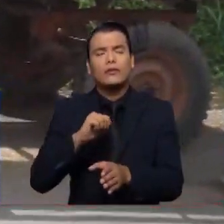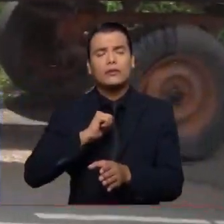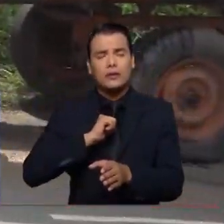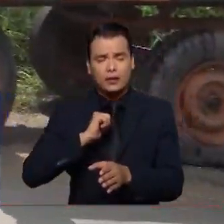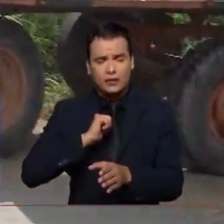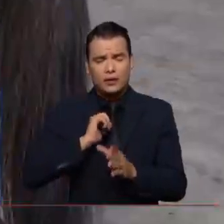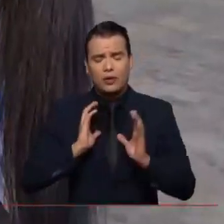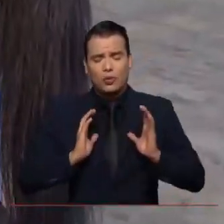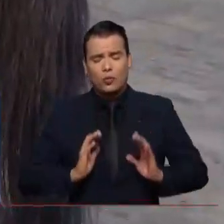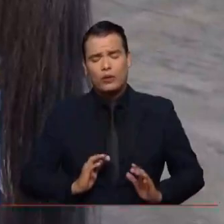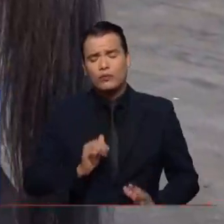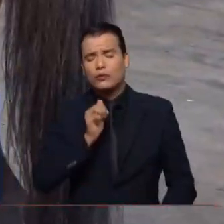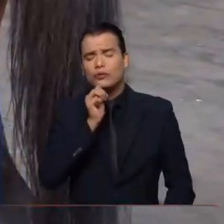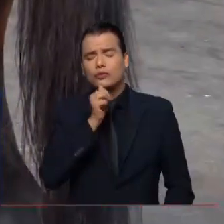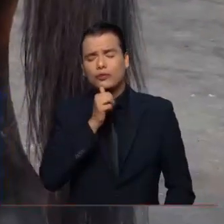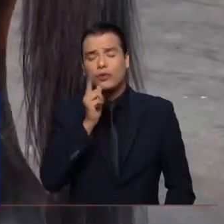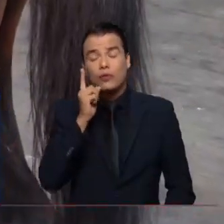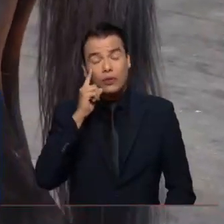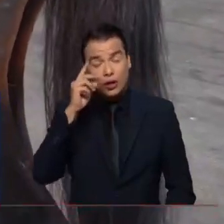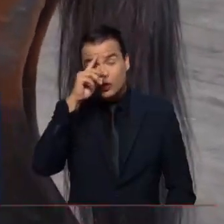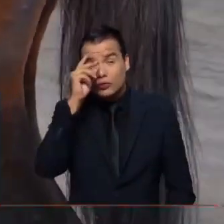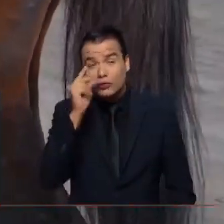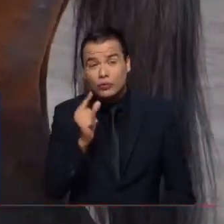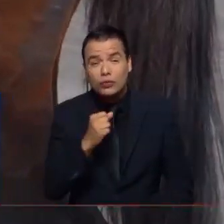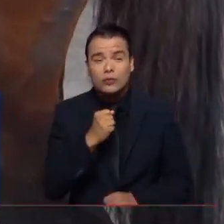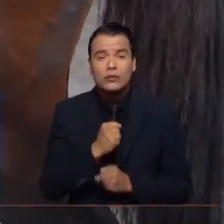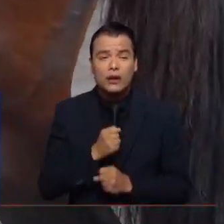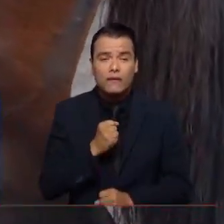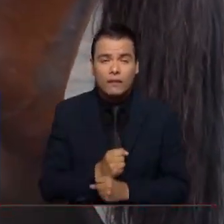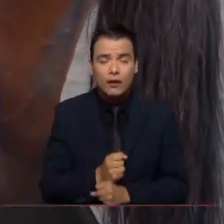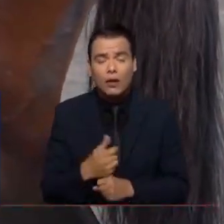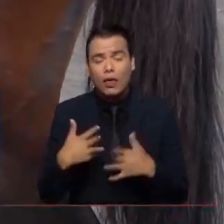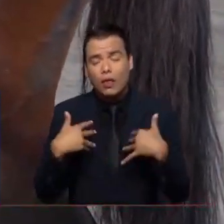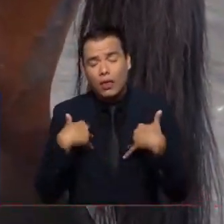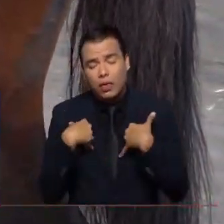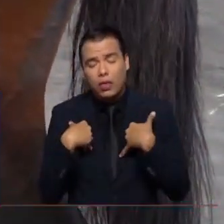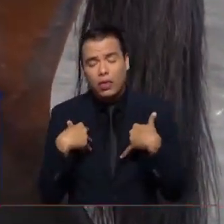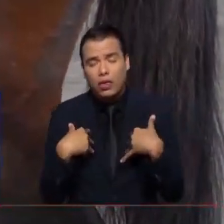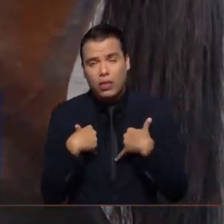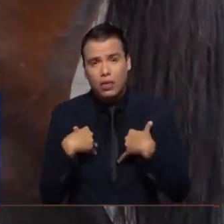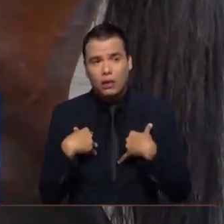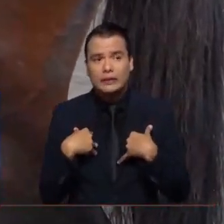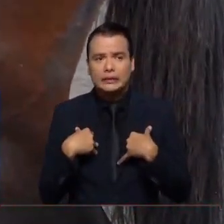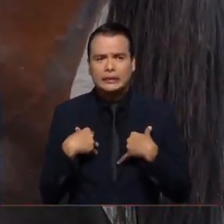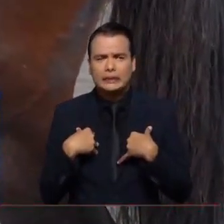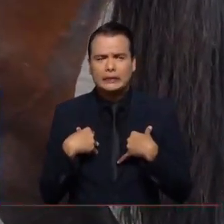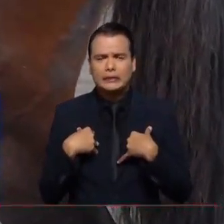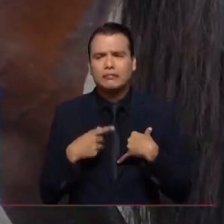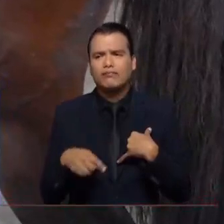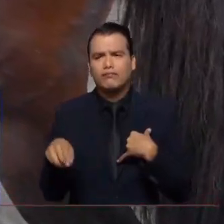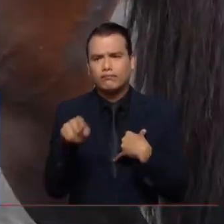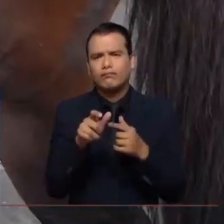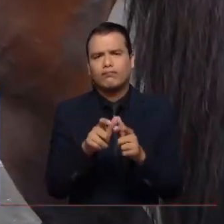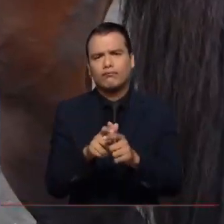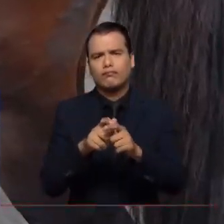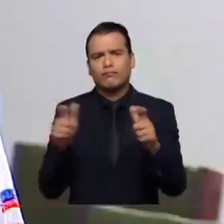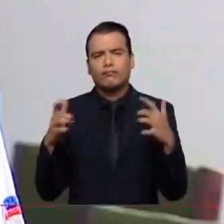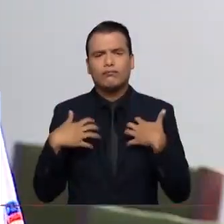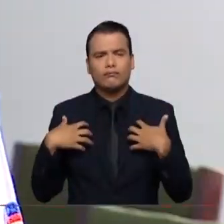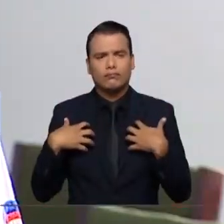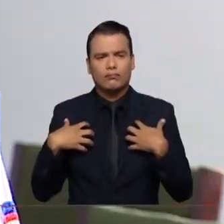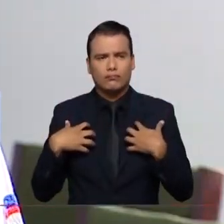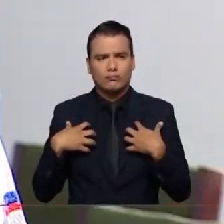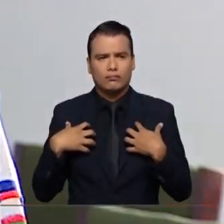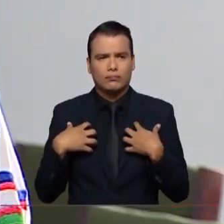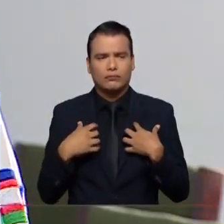de maltrato por sus extenuantes jornadas bajo el canicular sol caleño. Muchos de estos animales, tengamos que ser honestos, no son